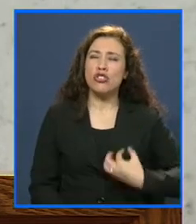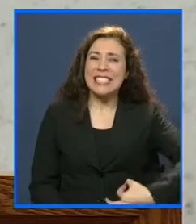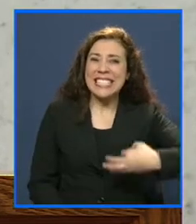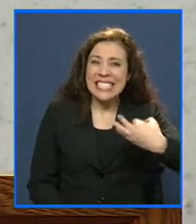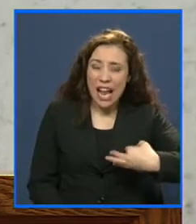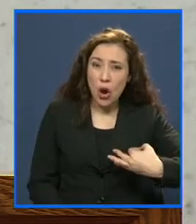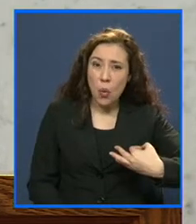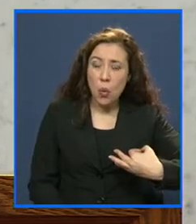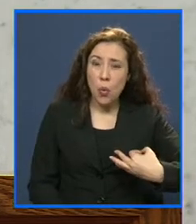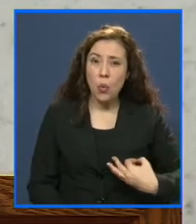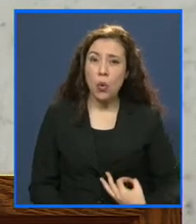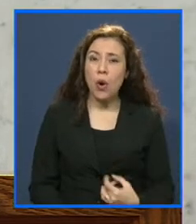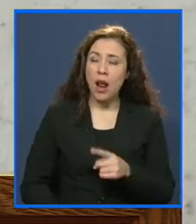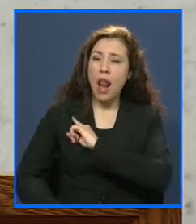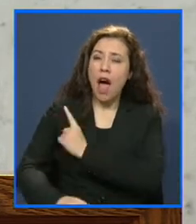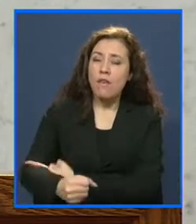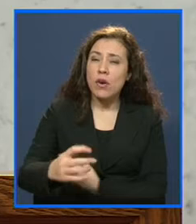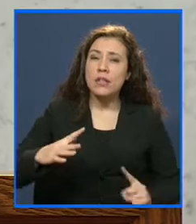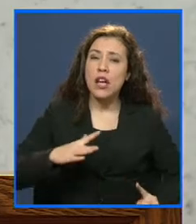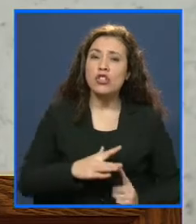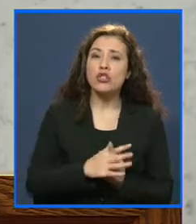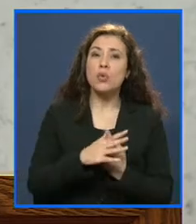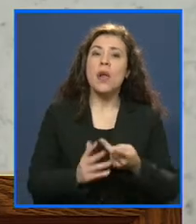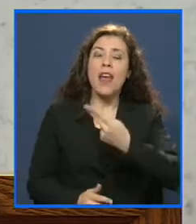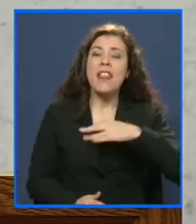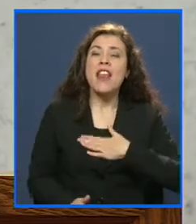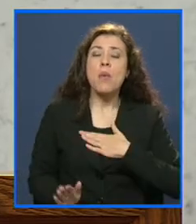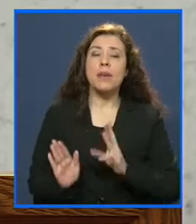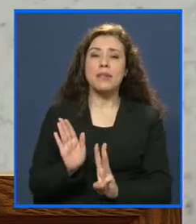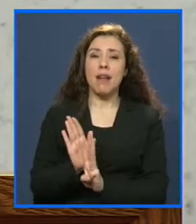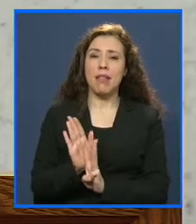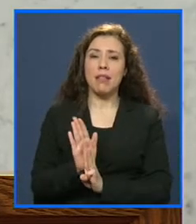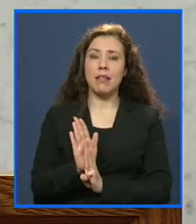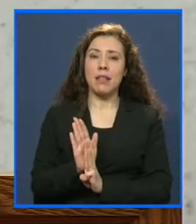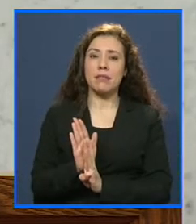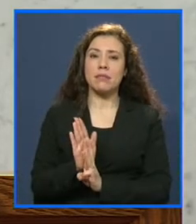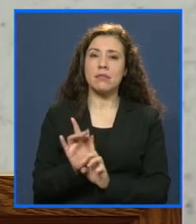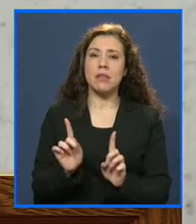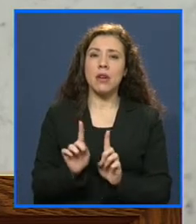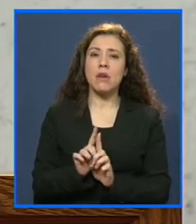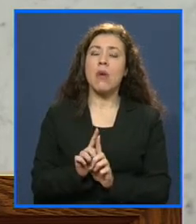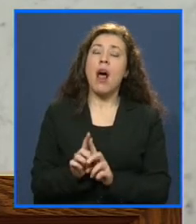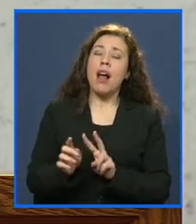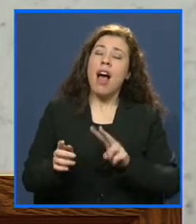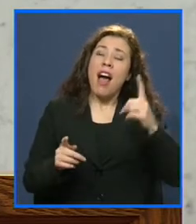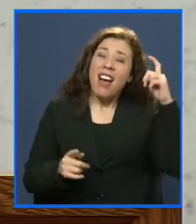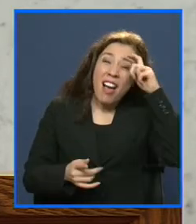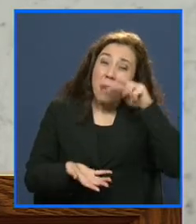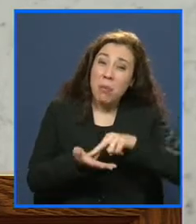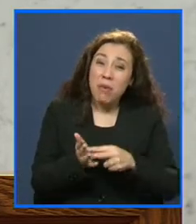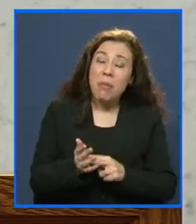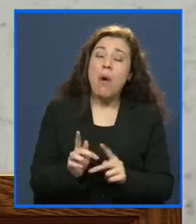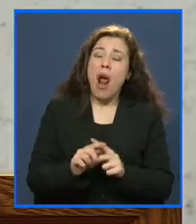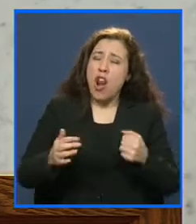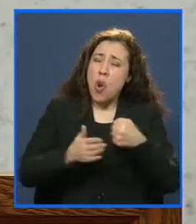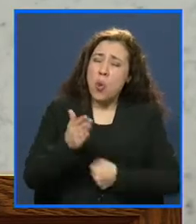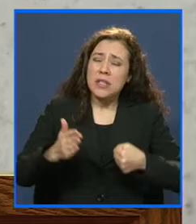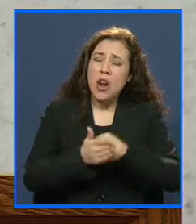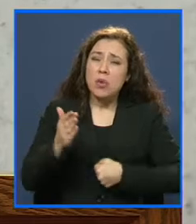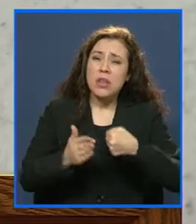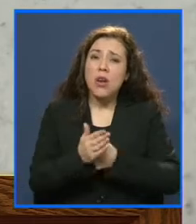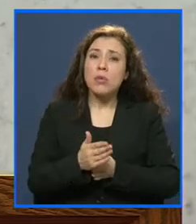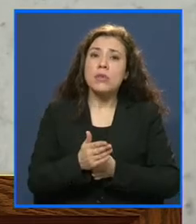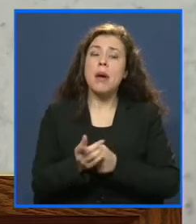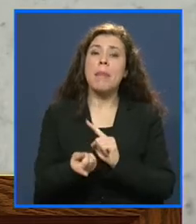que esa fuerza nace de nuestra propia identidad nos levantamos de cada tragedia luchamos día a día por ser un mejor lugar para